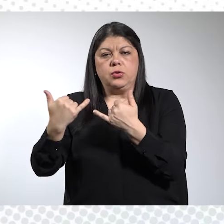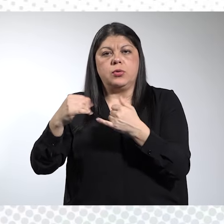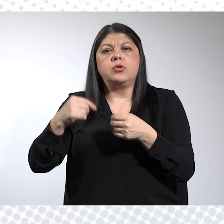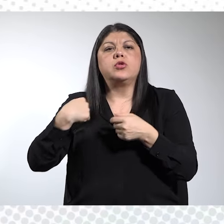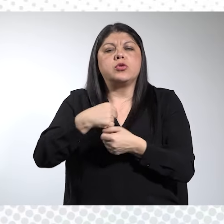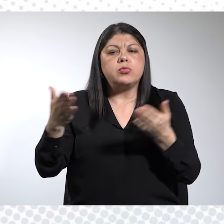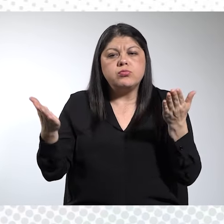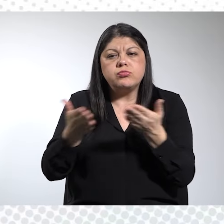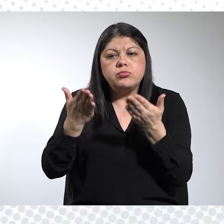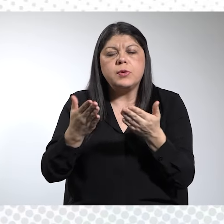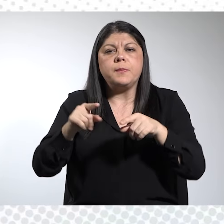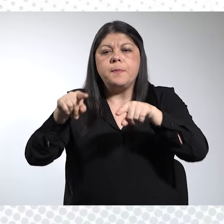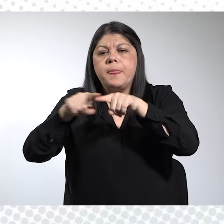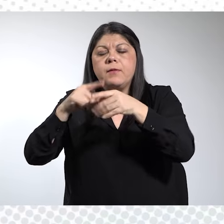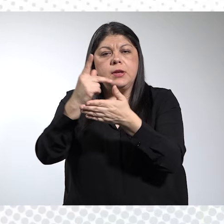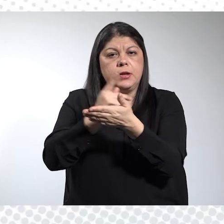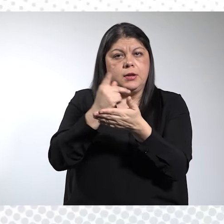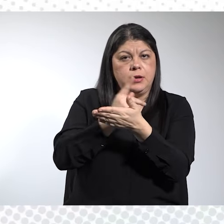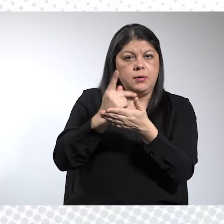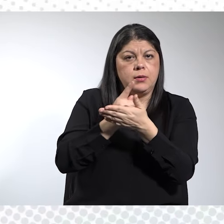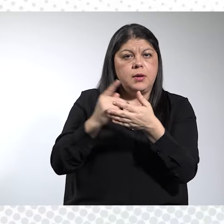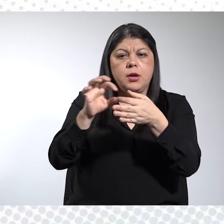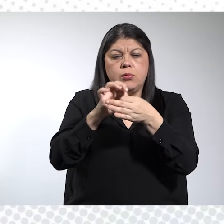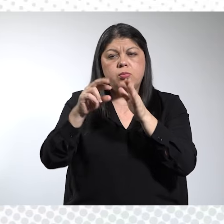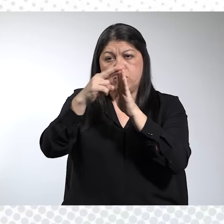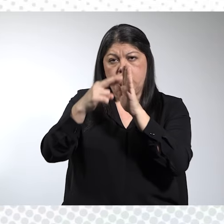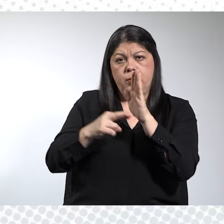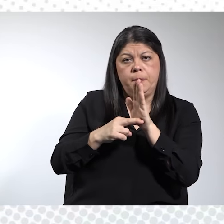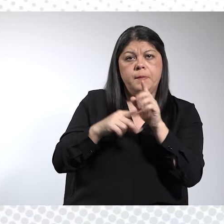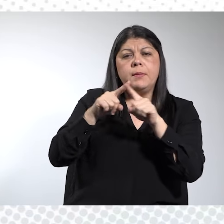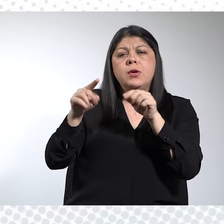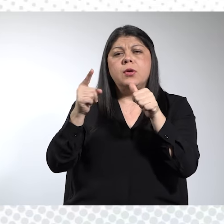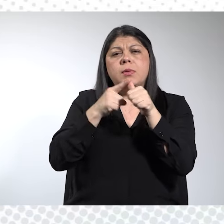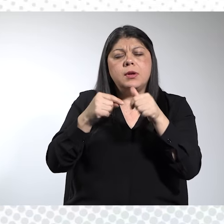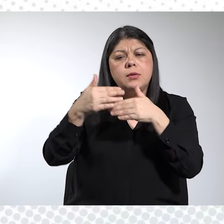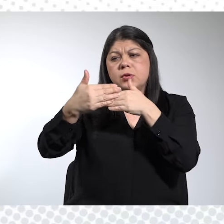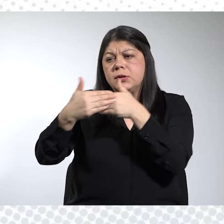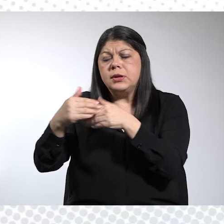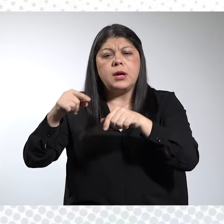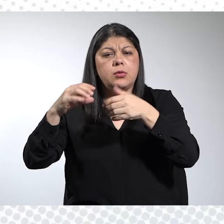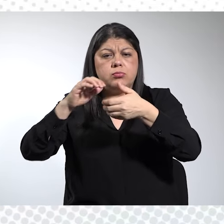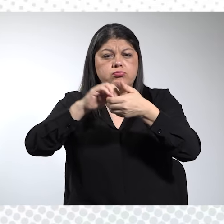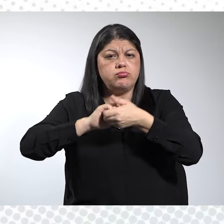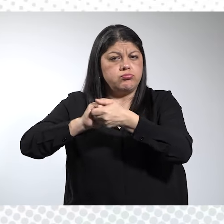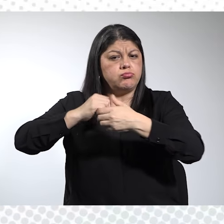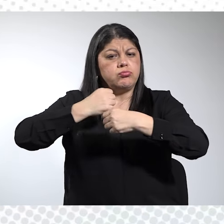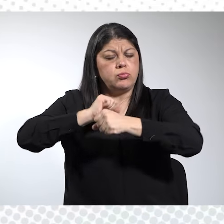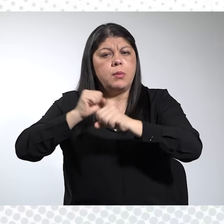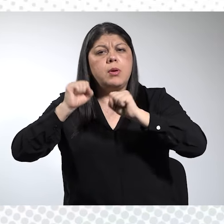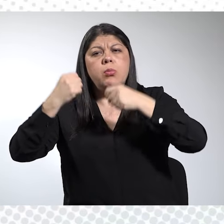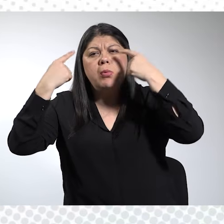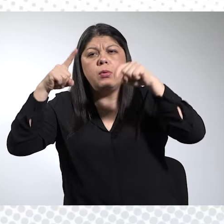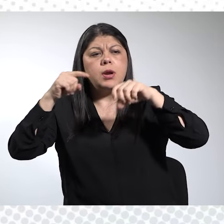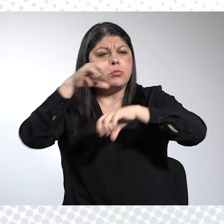Nosotros propiciaremos en cada una de las provincias la regularización y sobre todo el acercamiento con las municipalidades para que